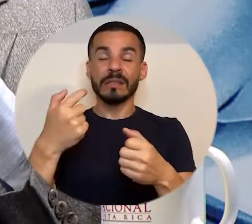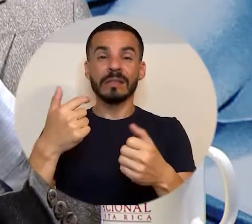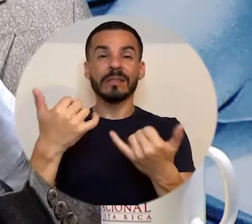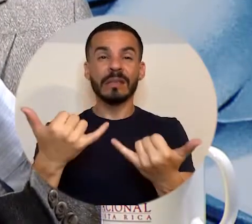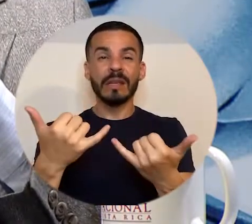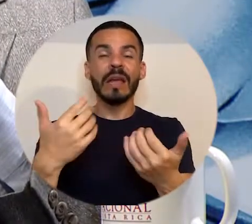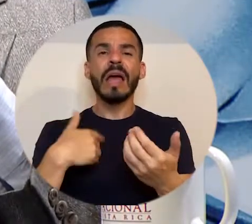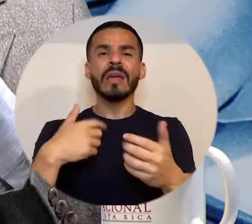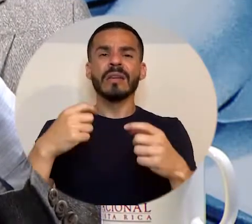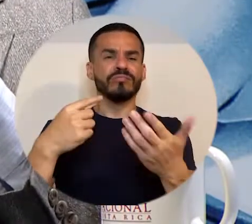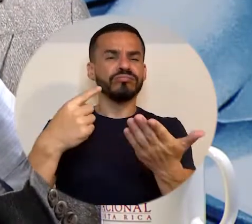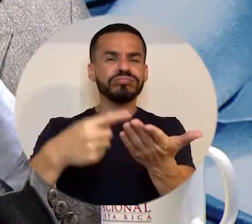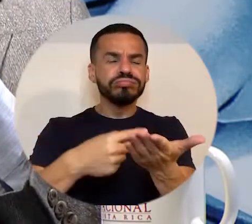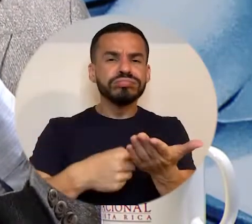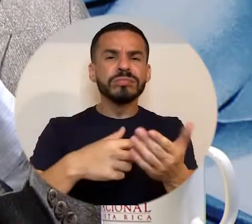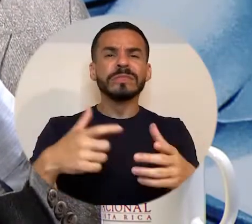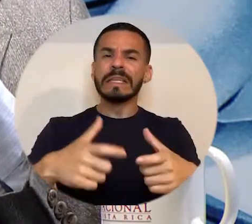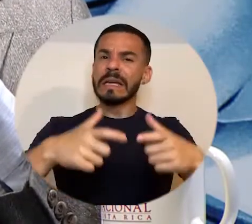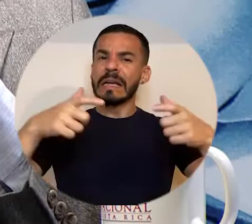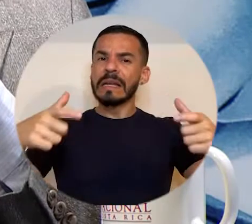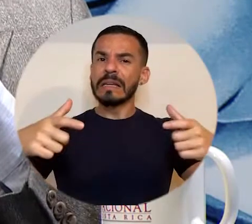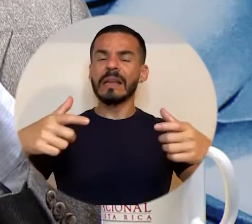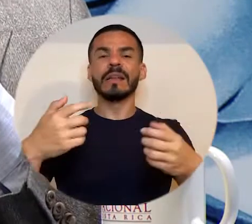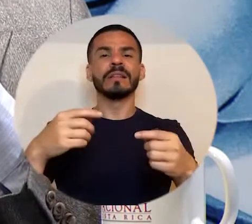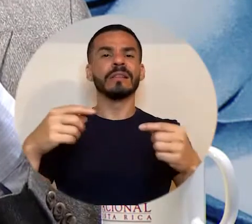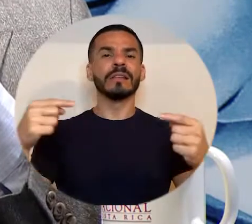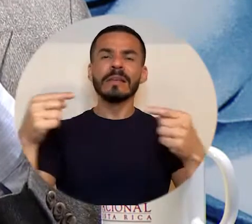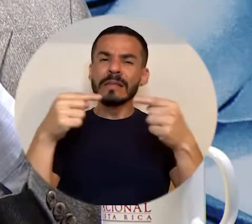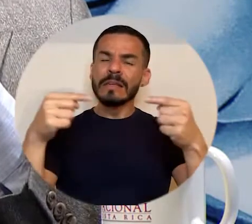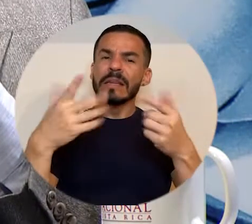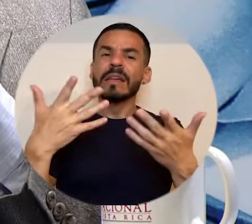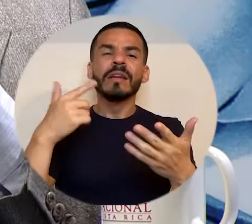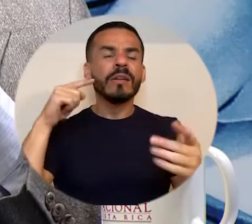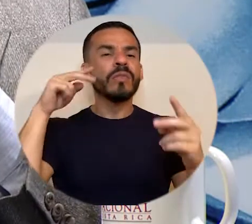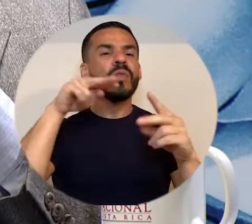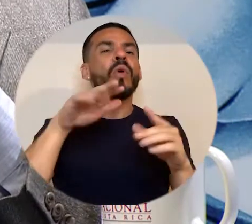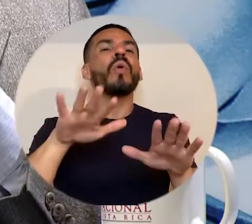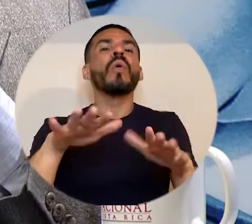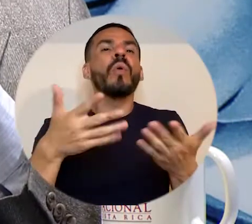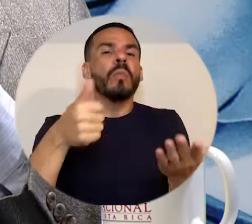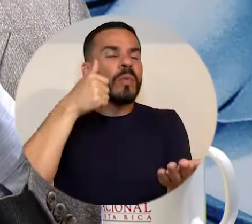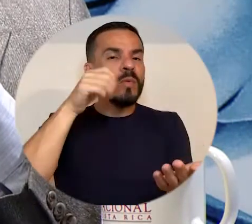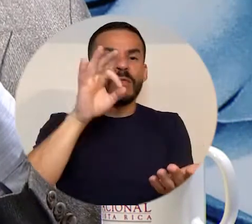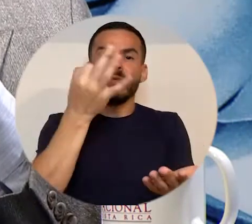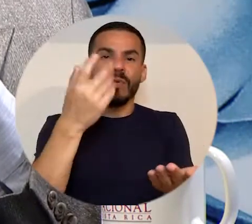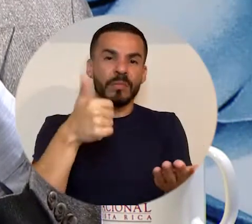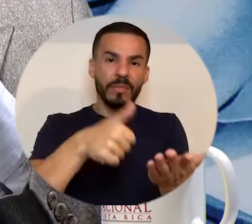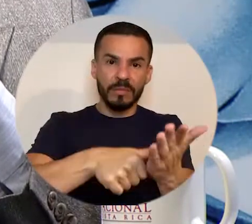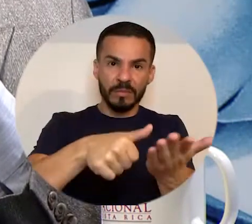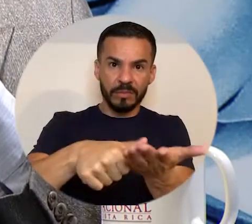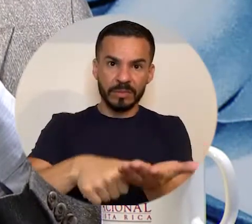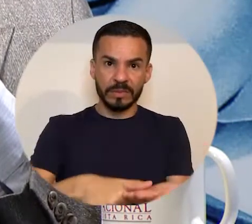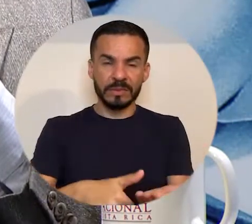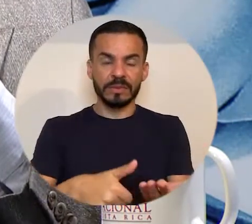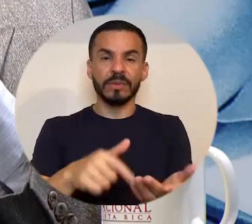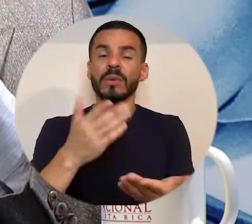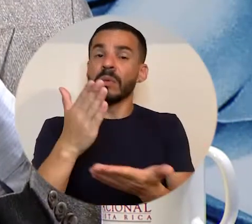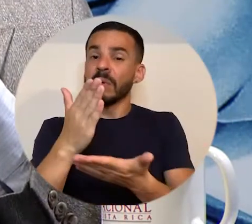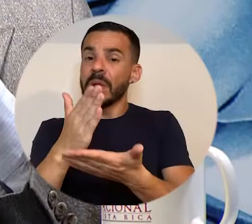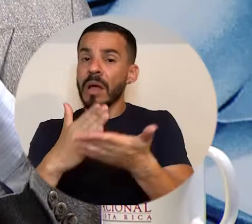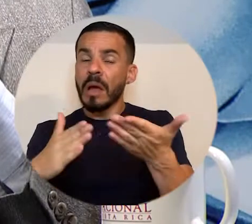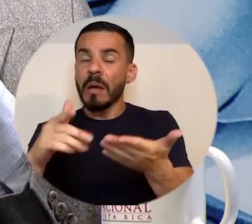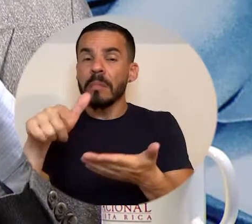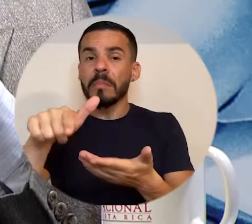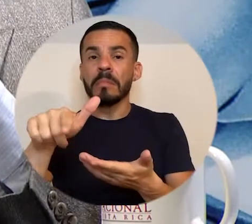lucha gigantesca dentro de los Estados Unidos en torno a las formas de votación. Una parte